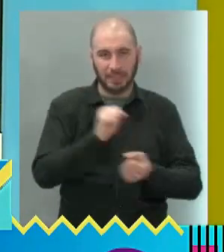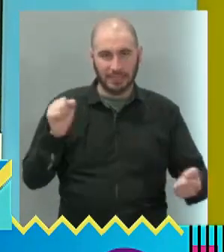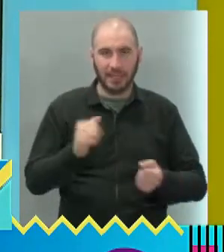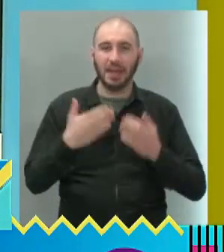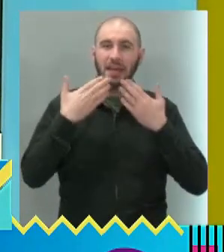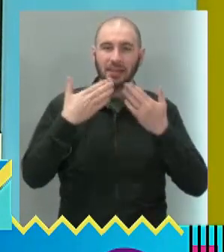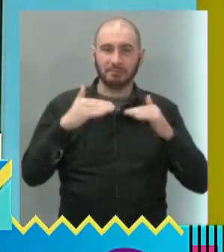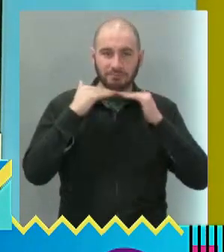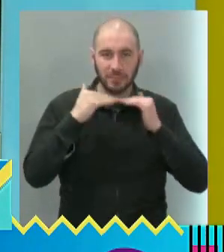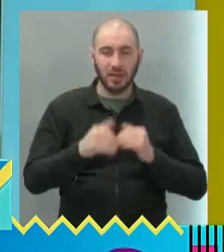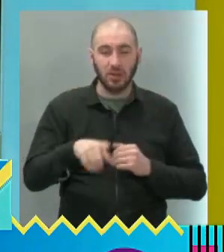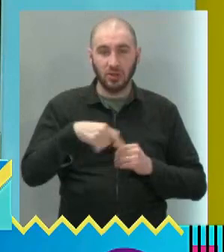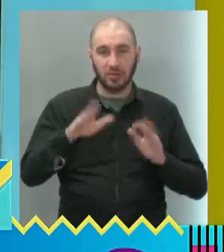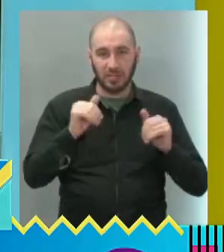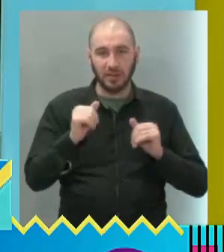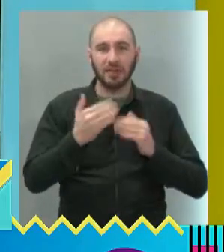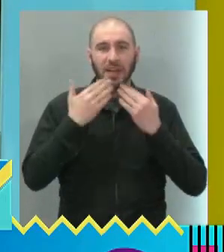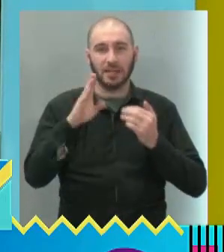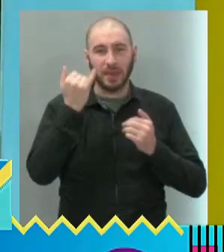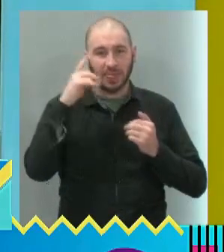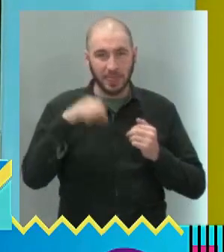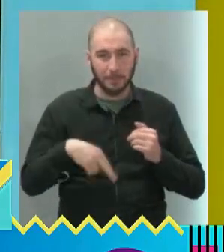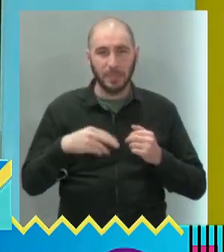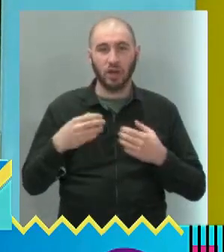independencia. Gracias por acompañarnos, nosotros nos despedimos, agradecer a Baidip que me